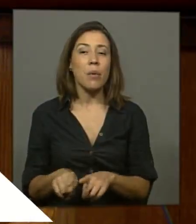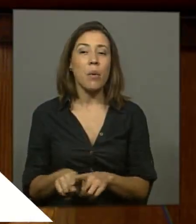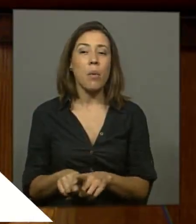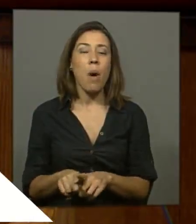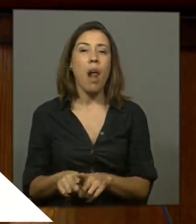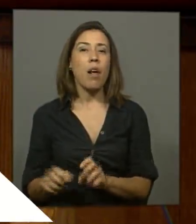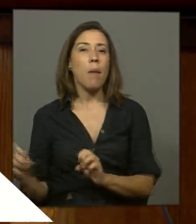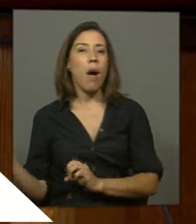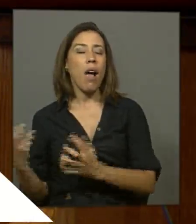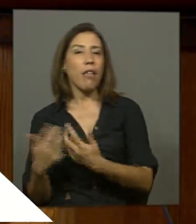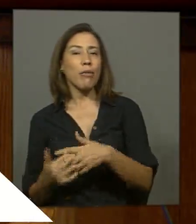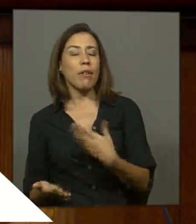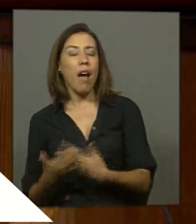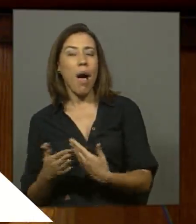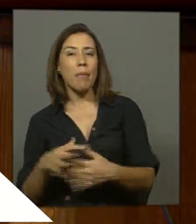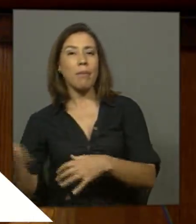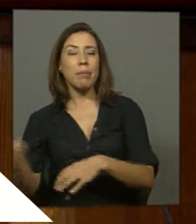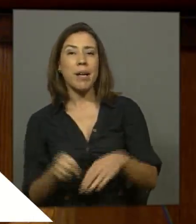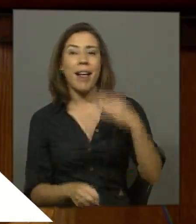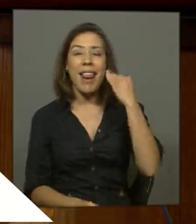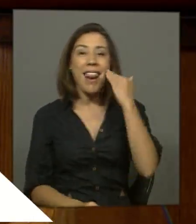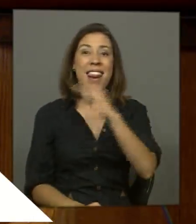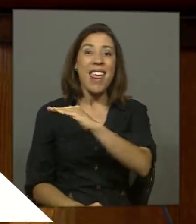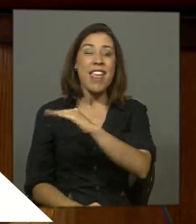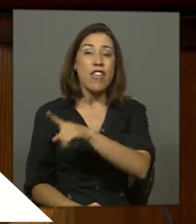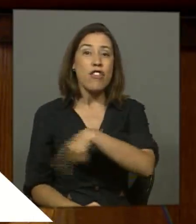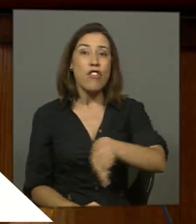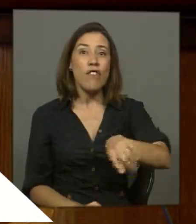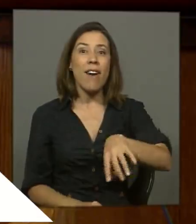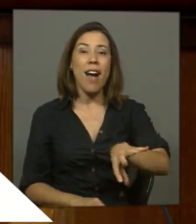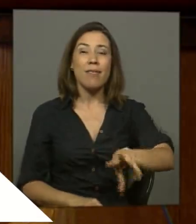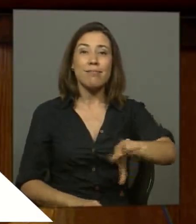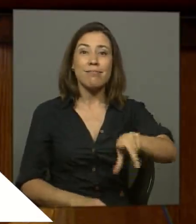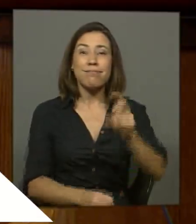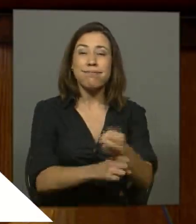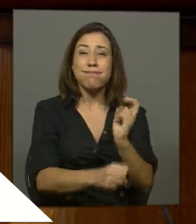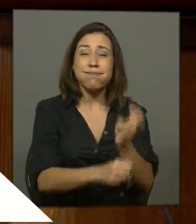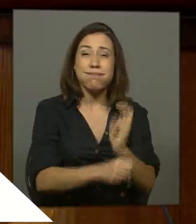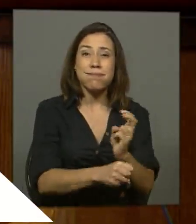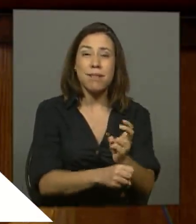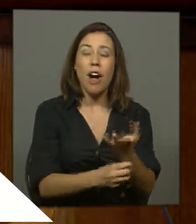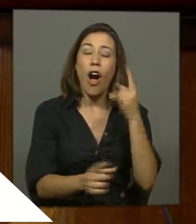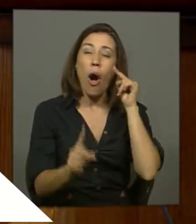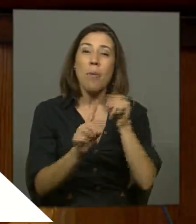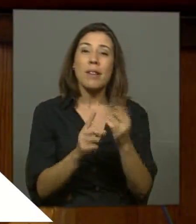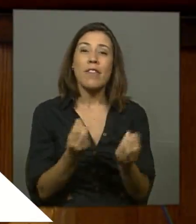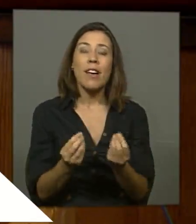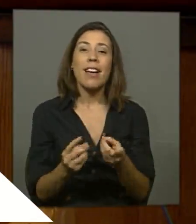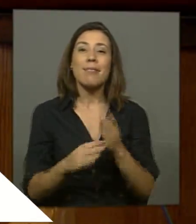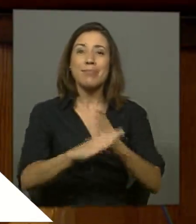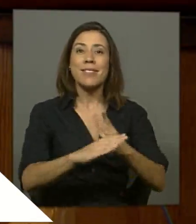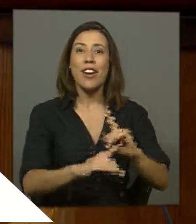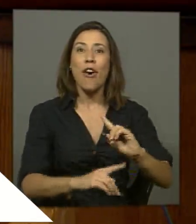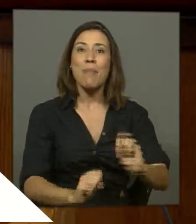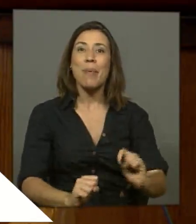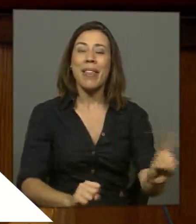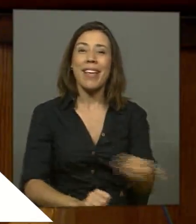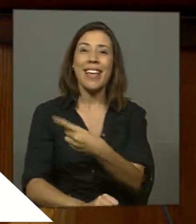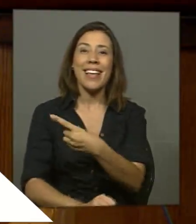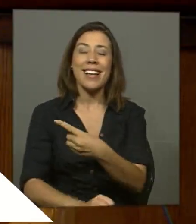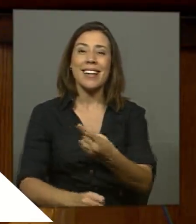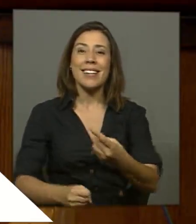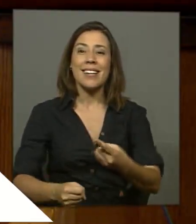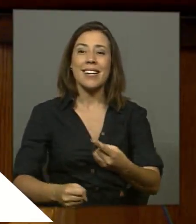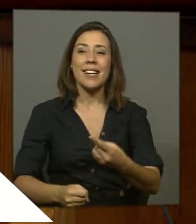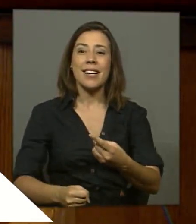Industria No es cierto de incorporar niños a las a las actividades delictuales con el propósito de impedir de que puedan ser